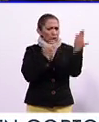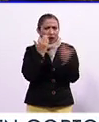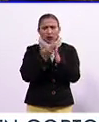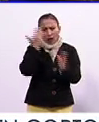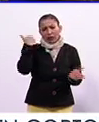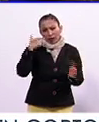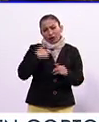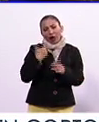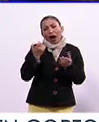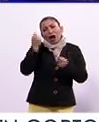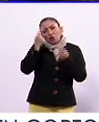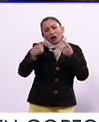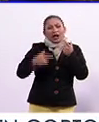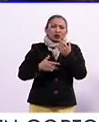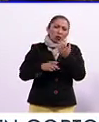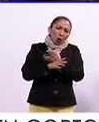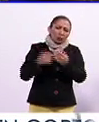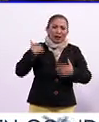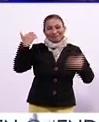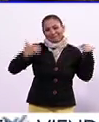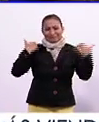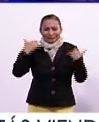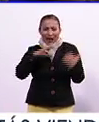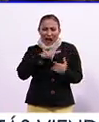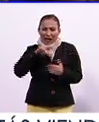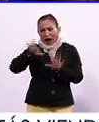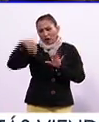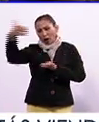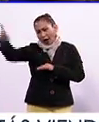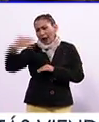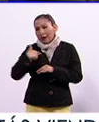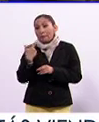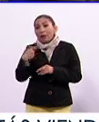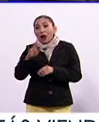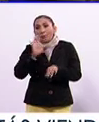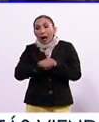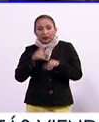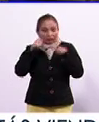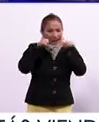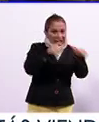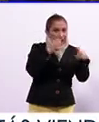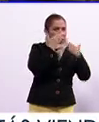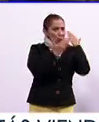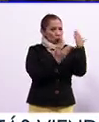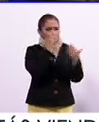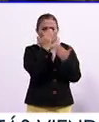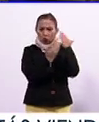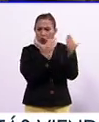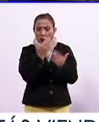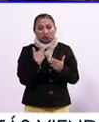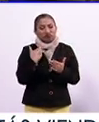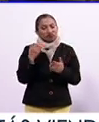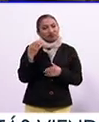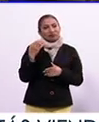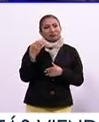tenía yo mis entretenciones, diversiones, etcétera, pero pues estaba yo dedicado a estudiar, las que no